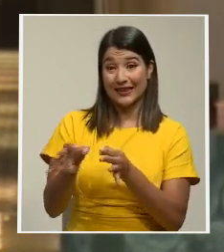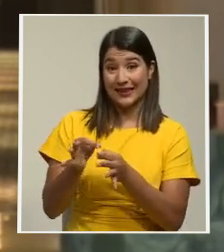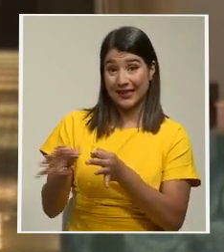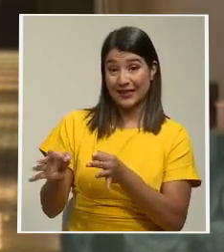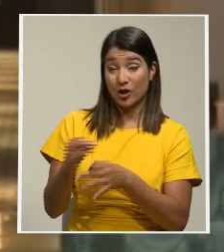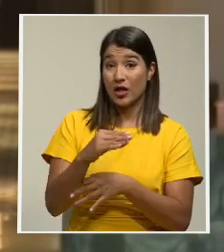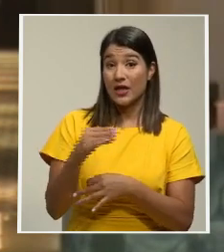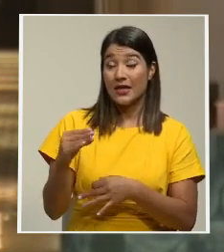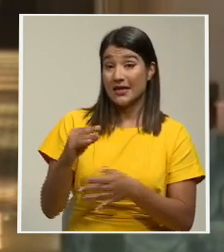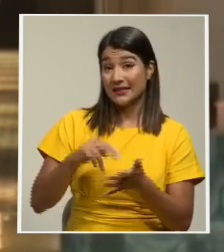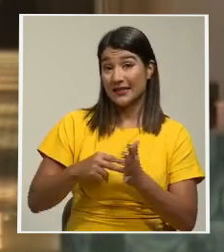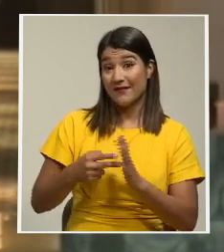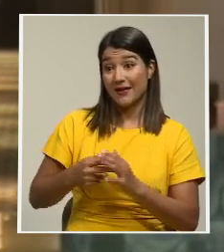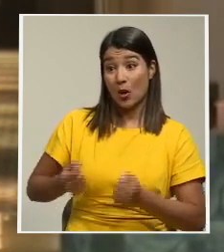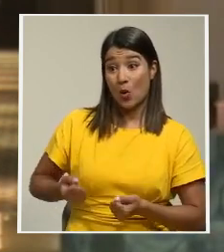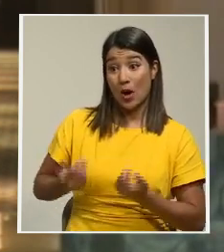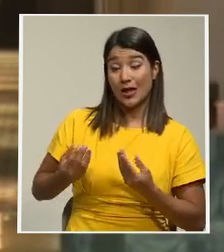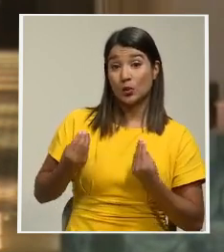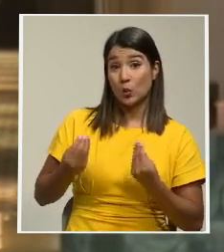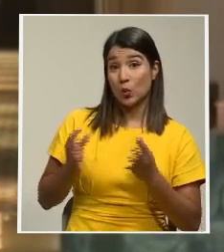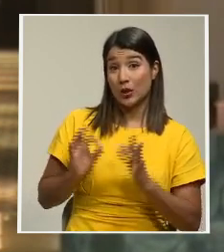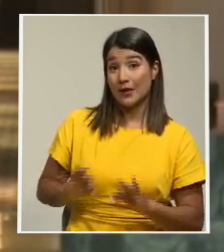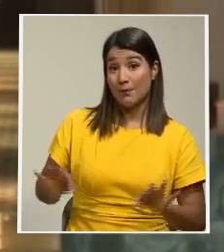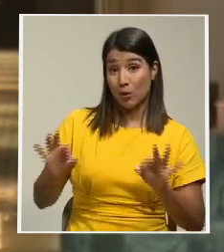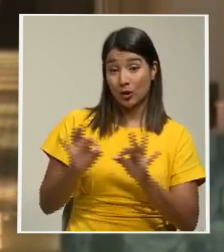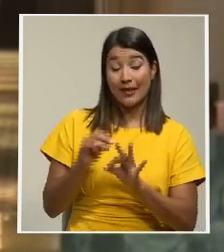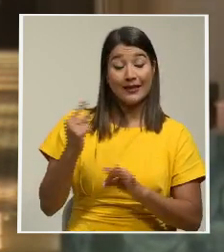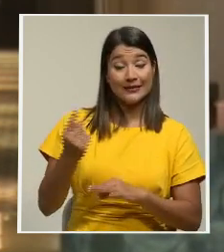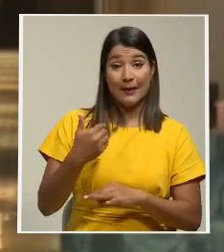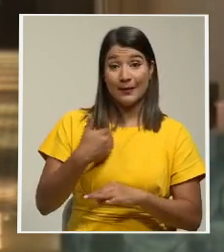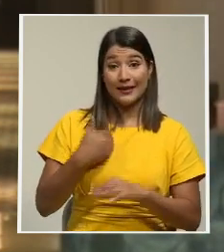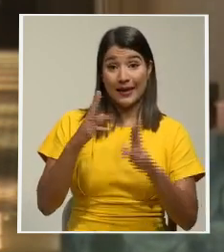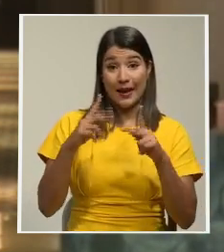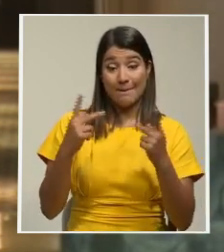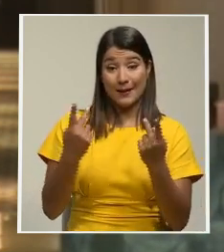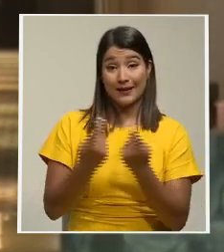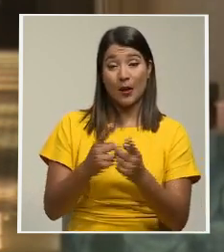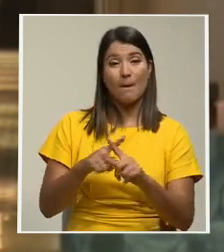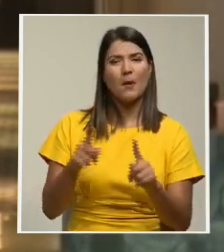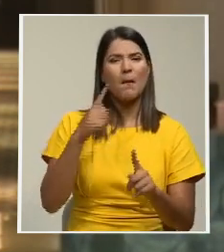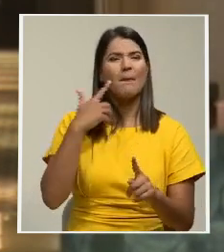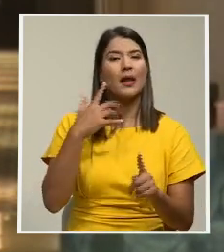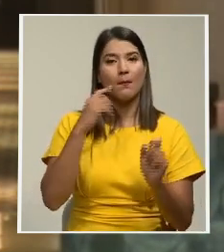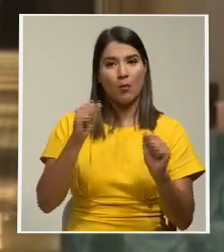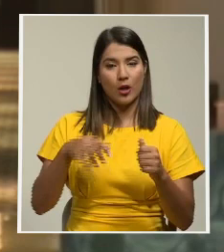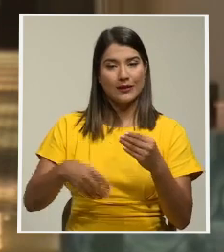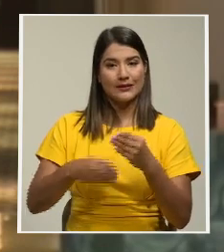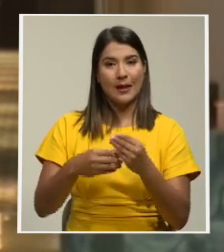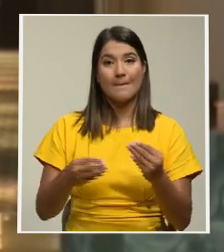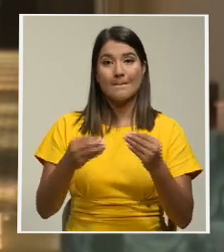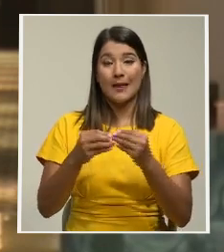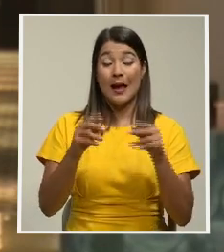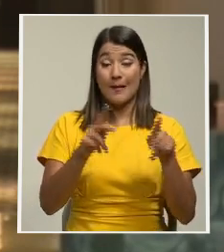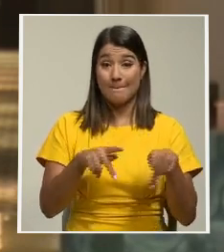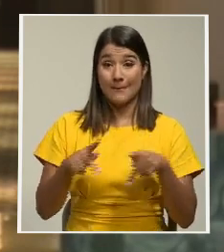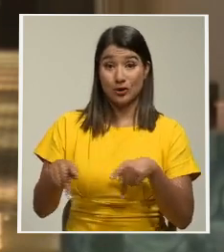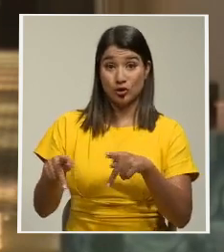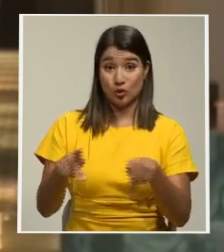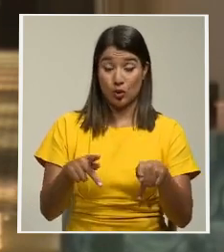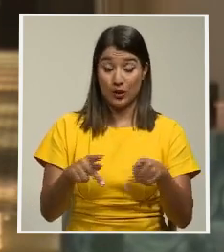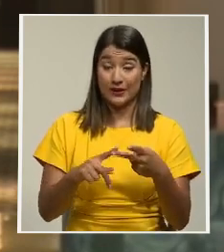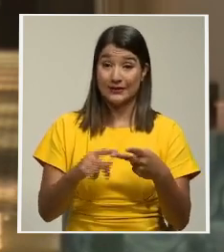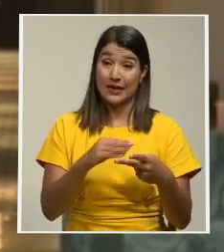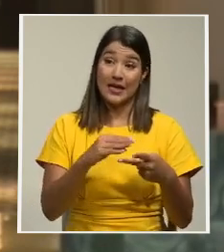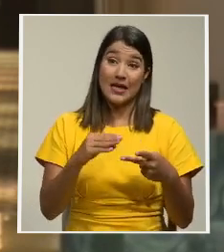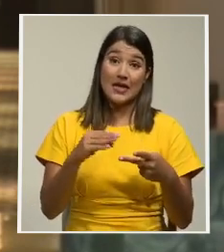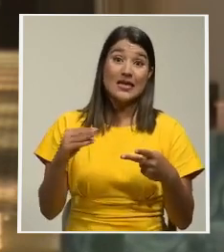un gasto importante que el partido siempre ha hecho históricamente, pero precisamente para incorporar más gente a las líneas y con sus gustos